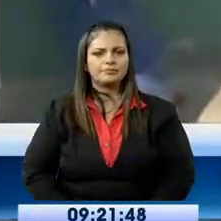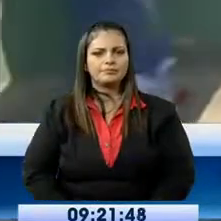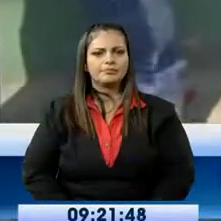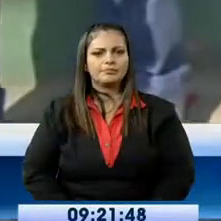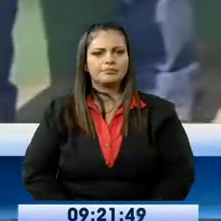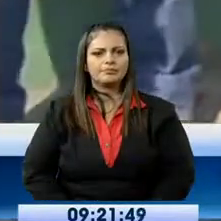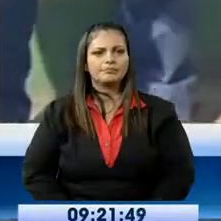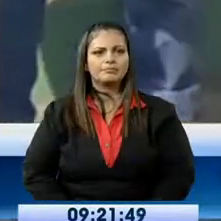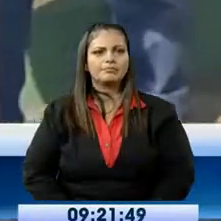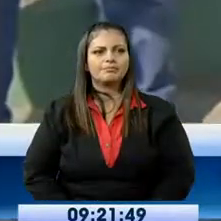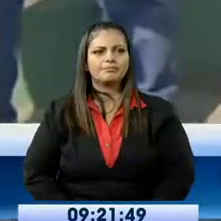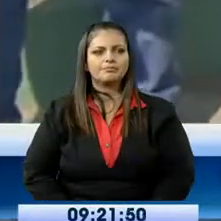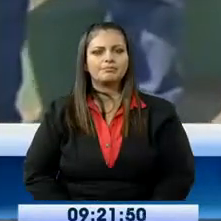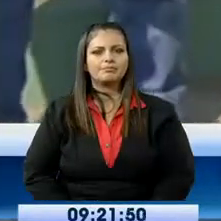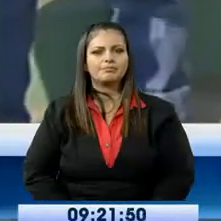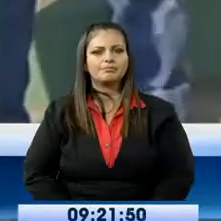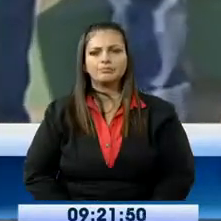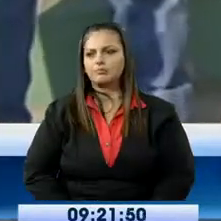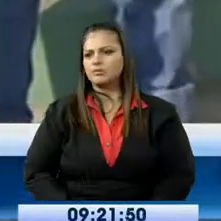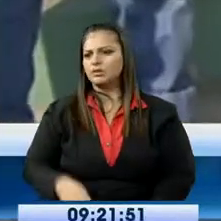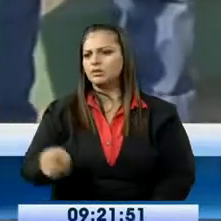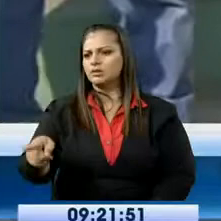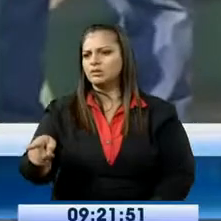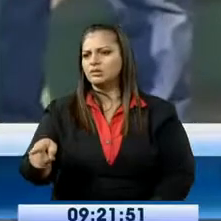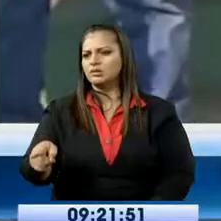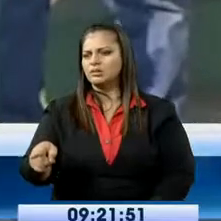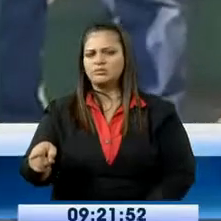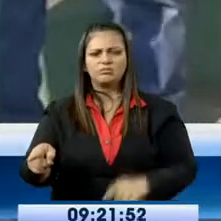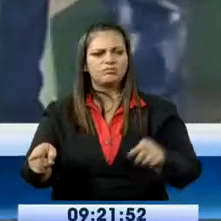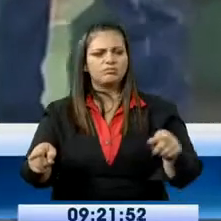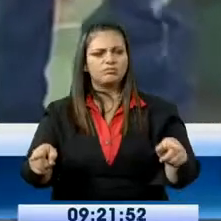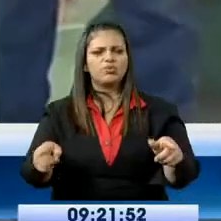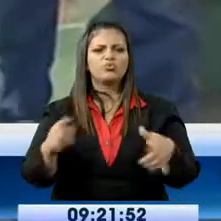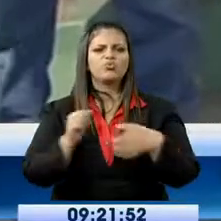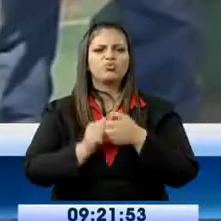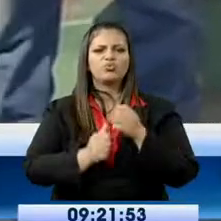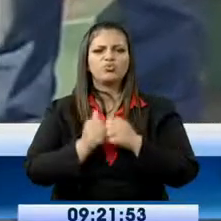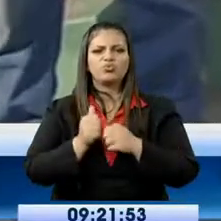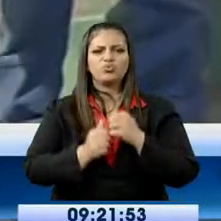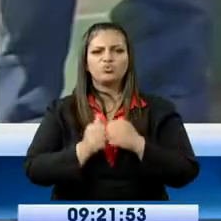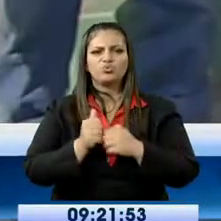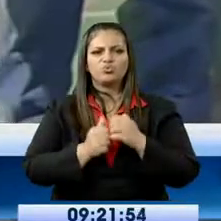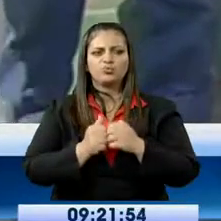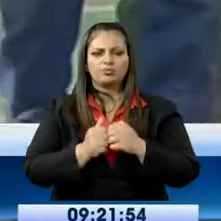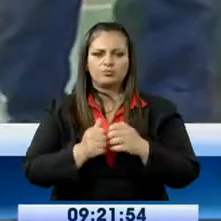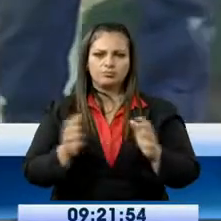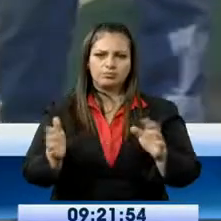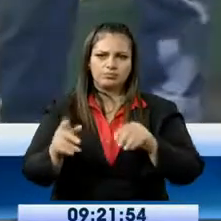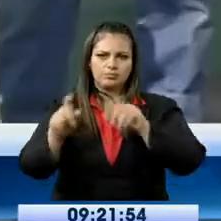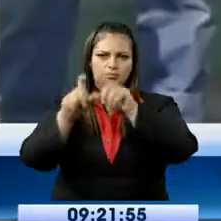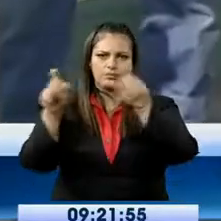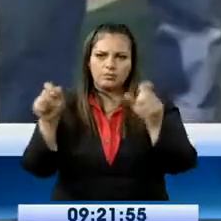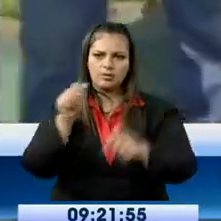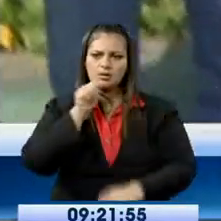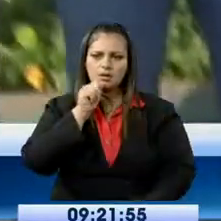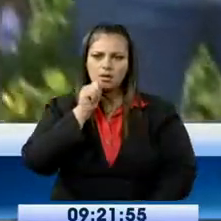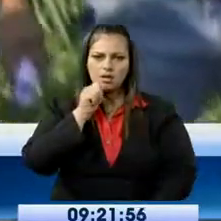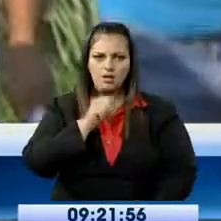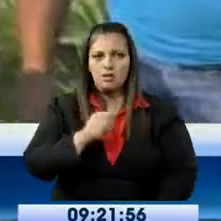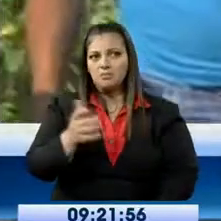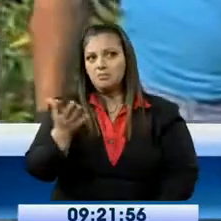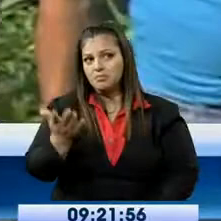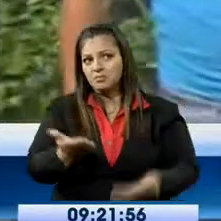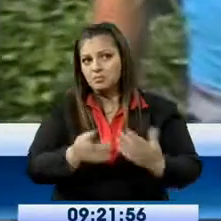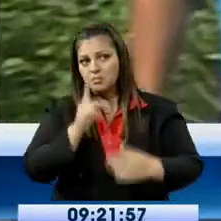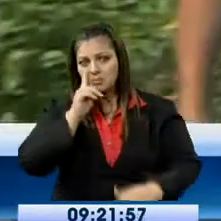No tiene que ver con el problema de la alcantarilla, pero también es una desatención. Así que cuando venga Interagua, que yo estoy seguro que ya está por venir,